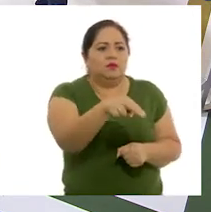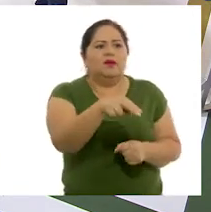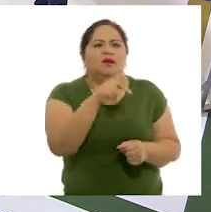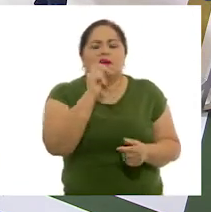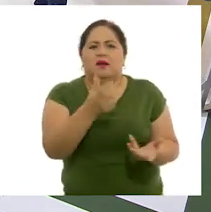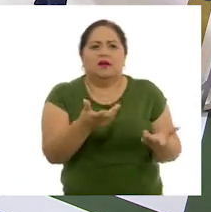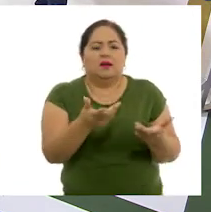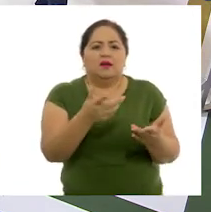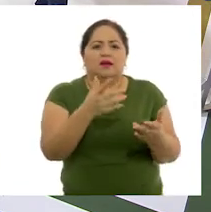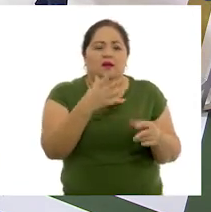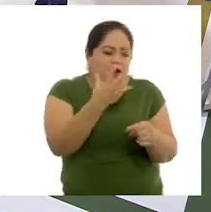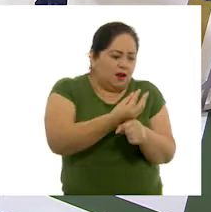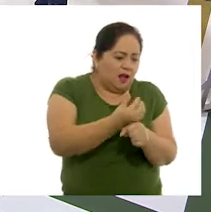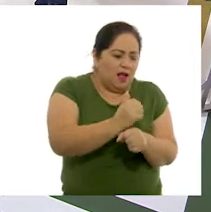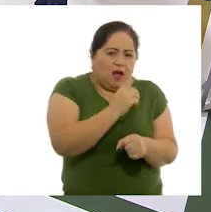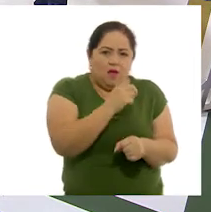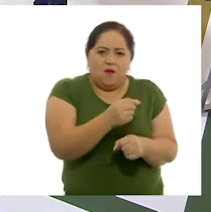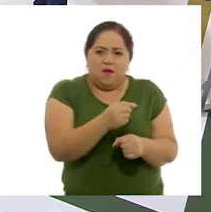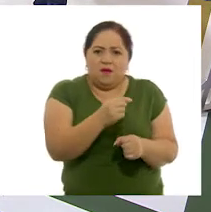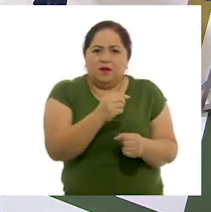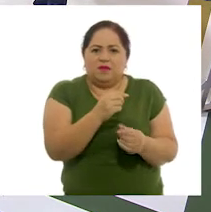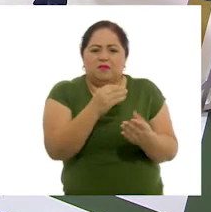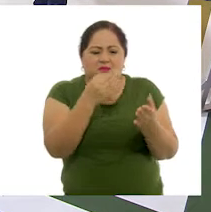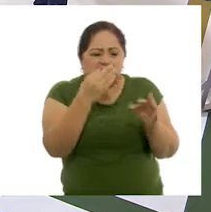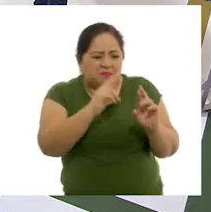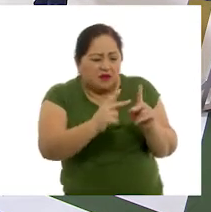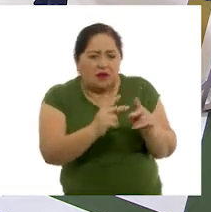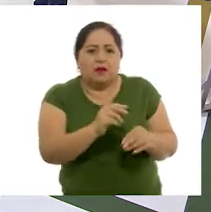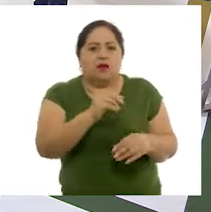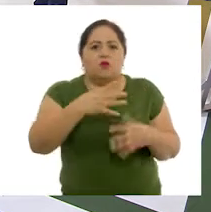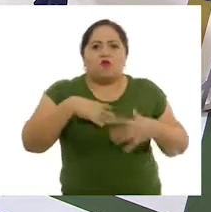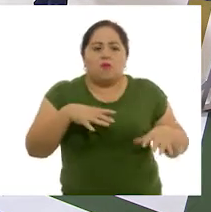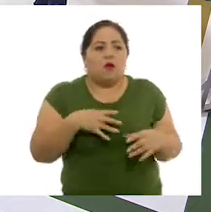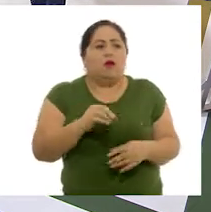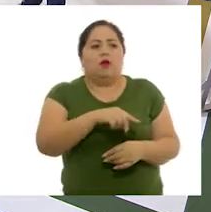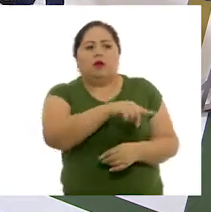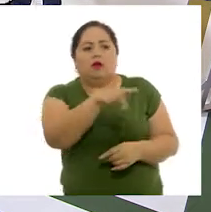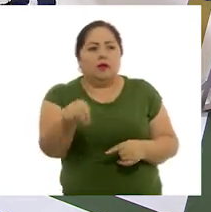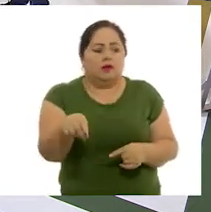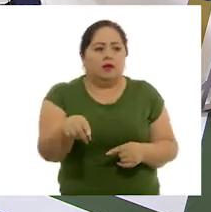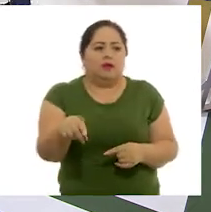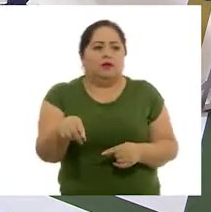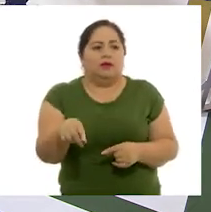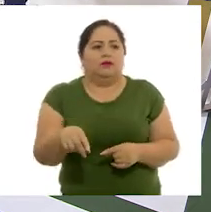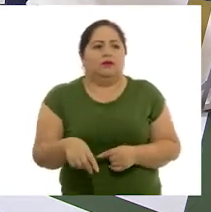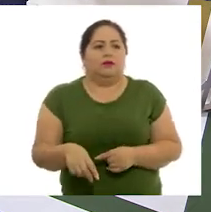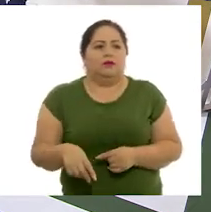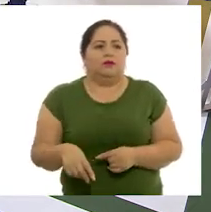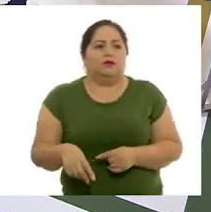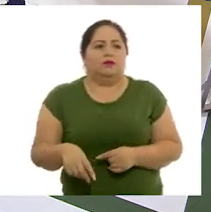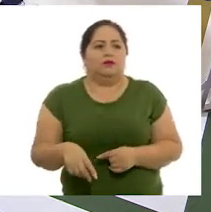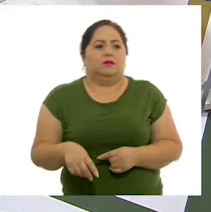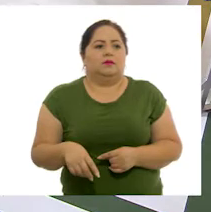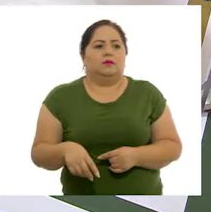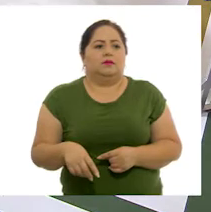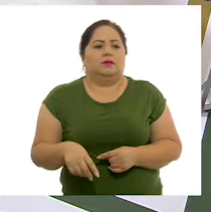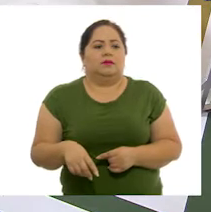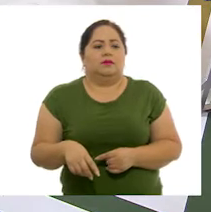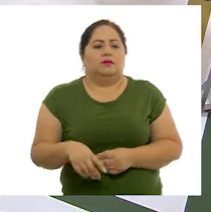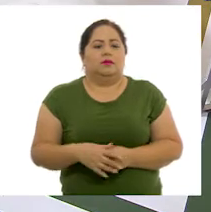acá para reparar alguna calceta que está rota y luego, ¡ay se me atoró, se me atoró! Y